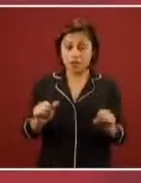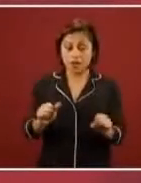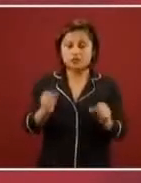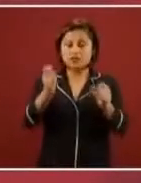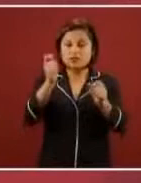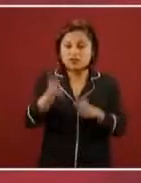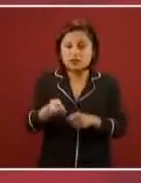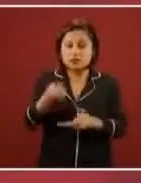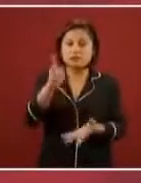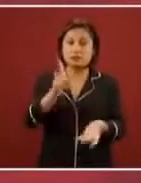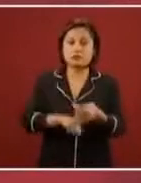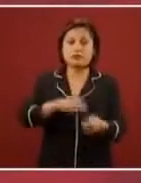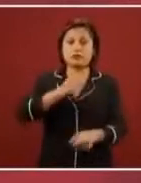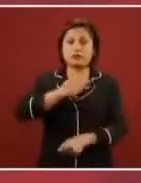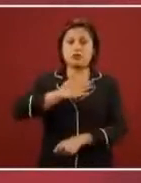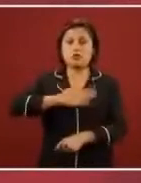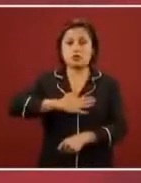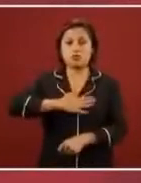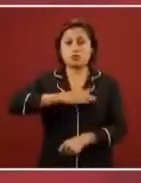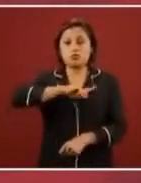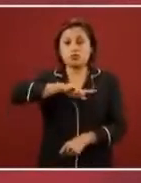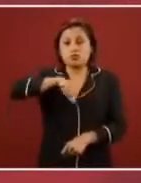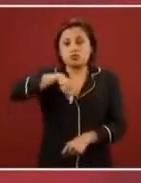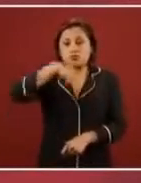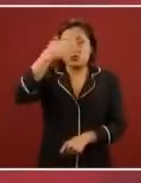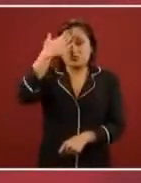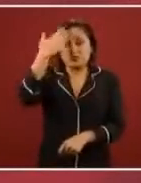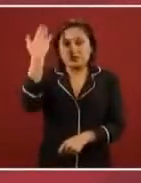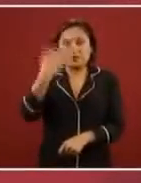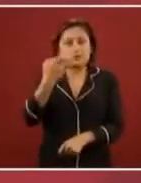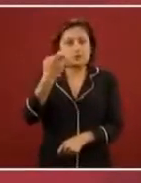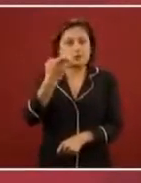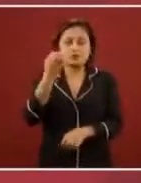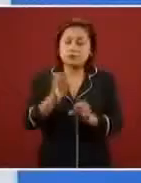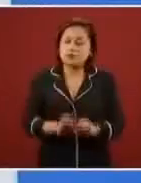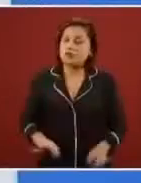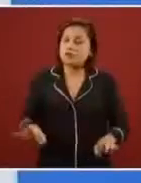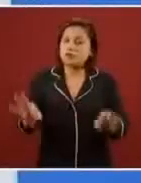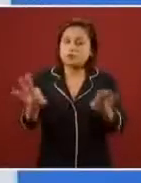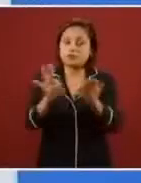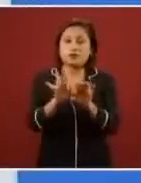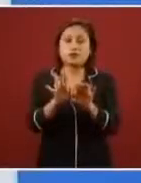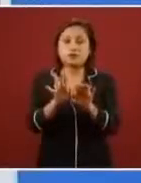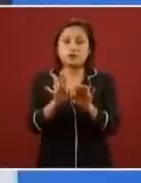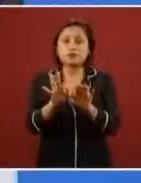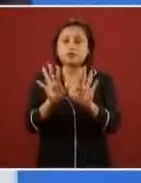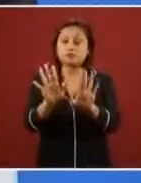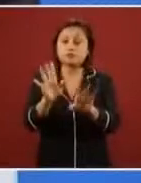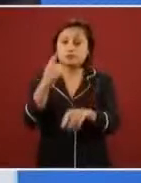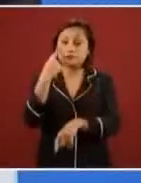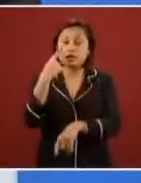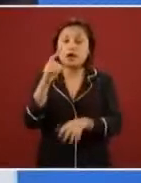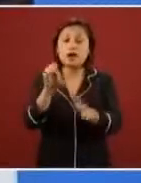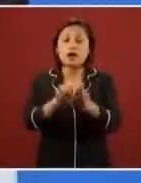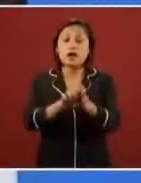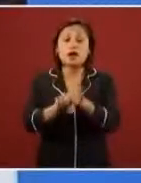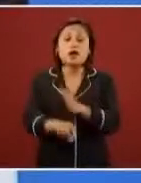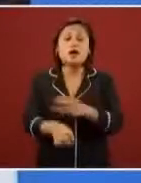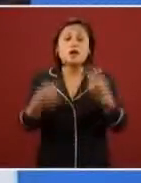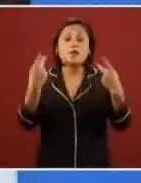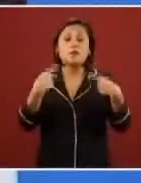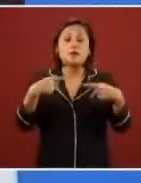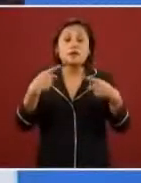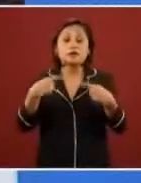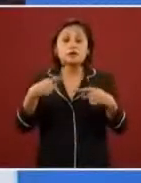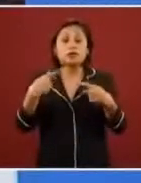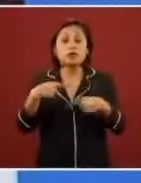Ese es nuestro principio fundamental. Si la gente tiene trabajo, si